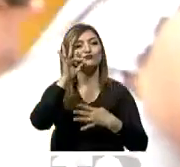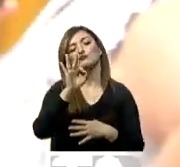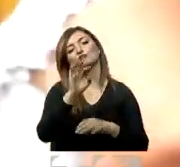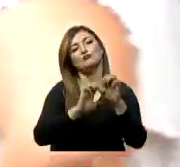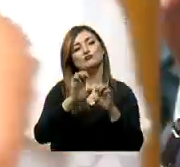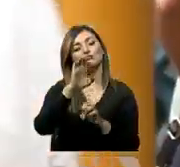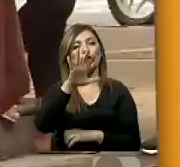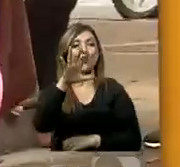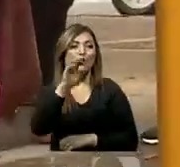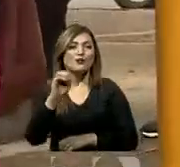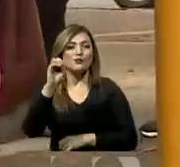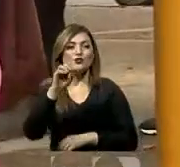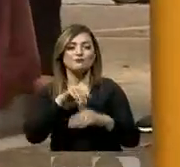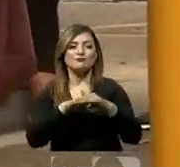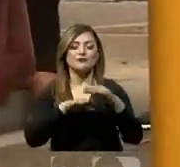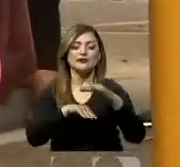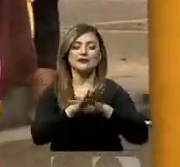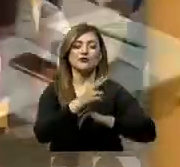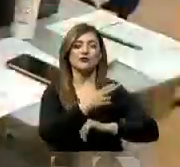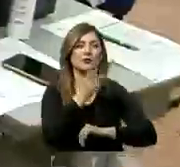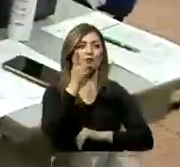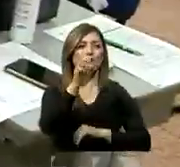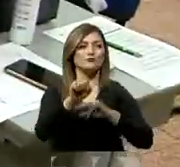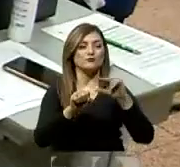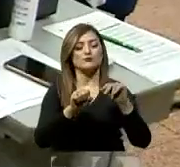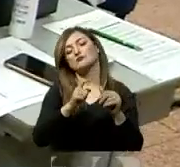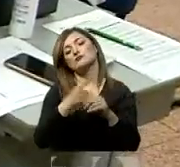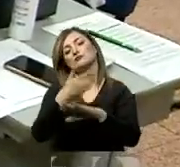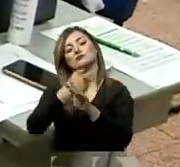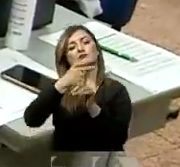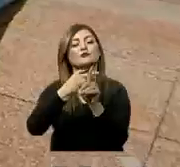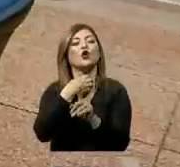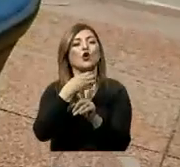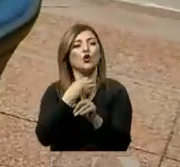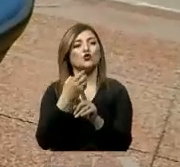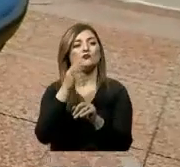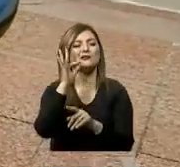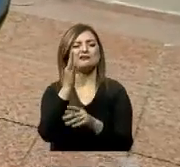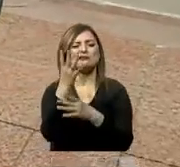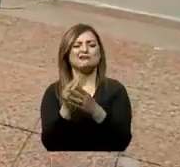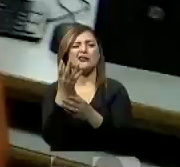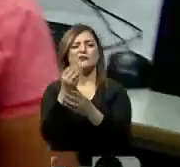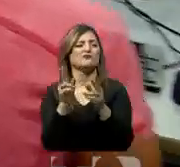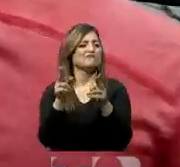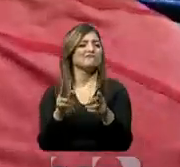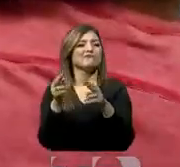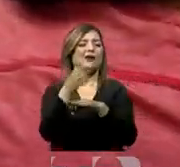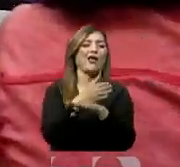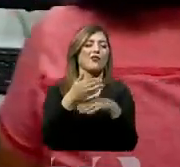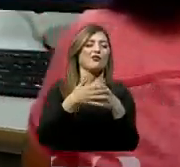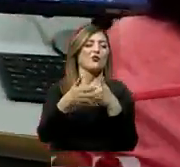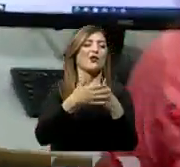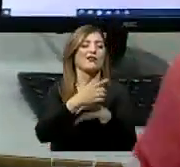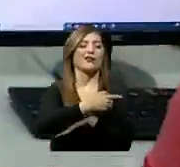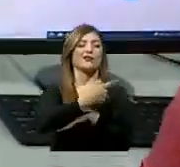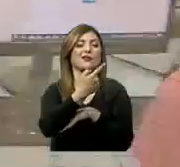al menos el 50% del ingreso o no a una universidad. En el primero, efectuado en agosto pasado, también se reportaron fallas similares antes y durante el